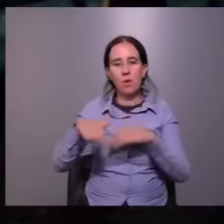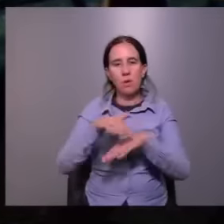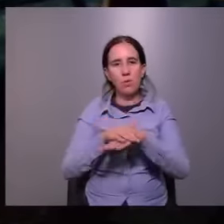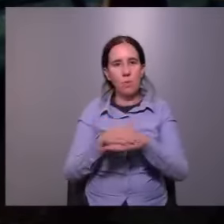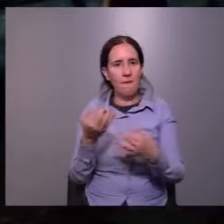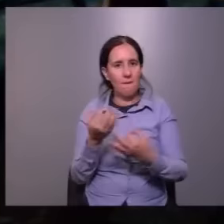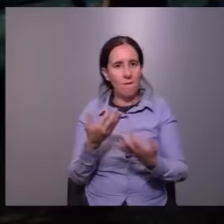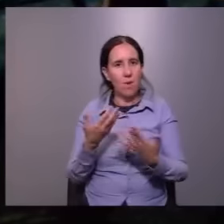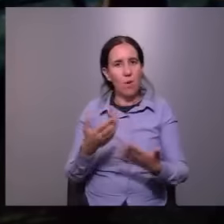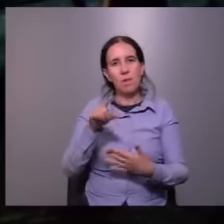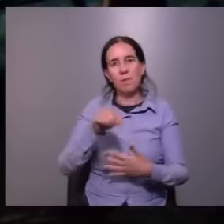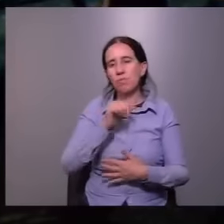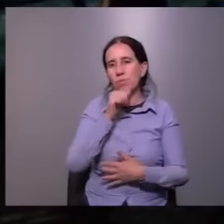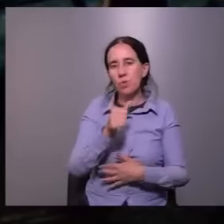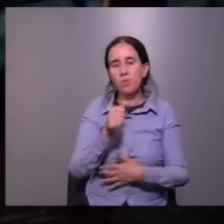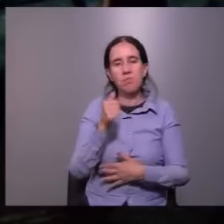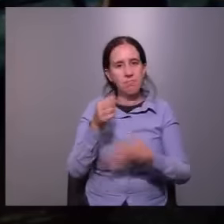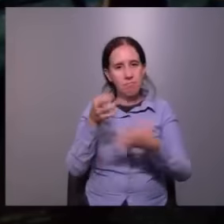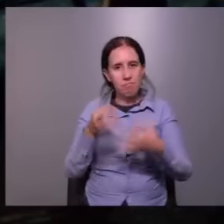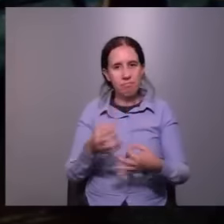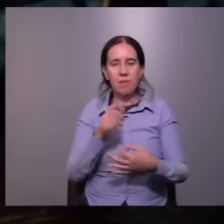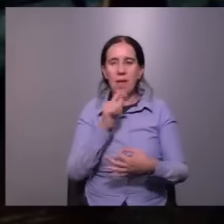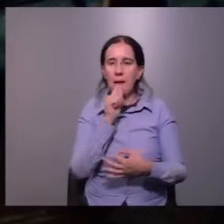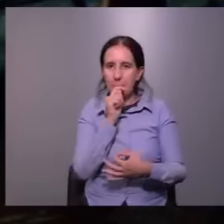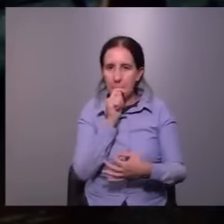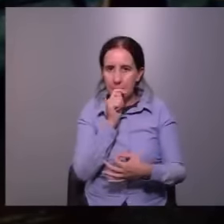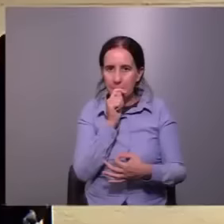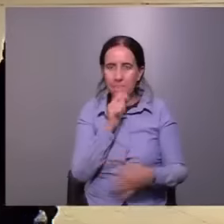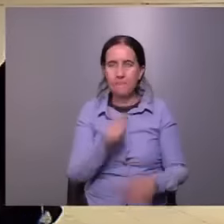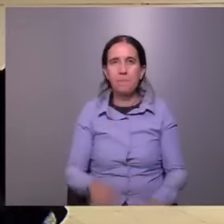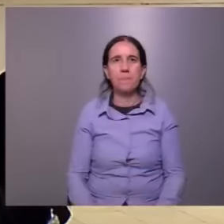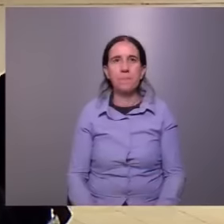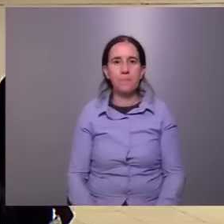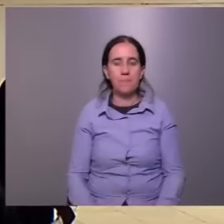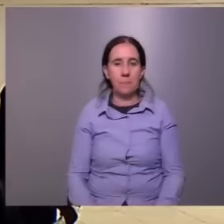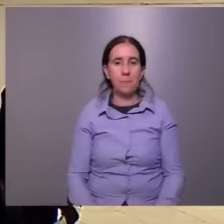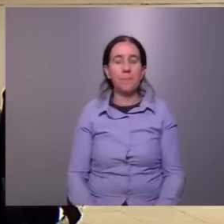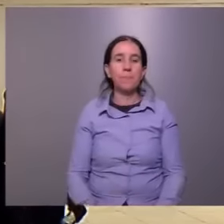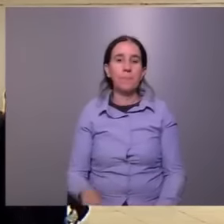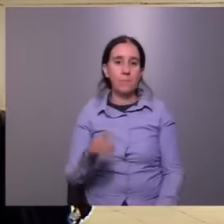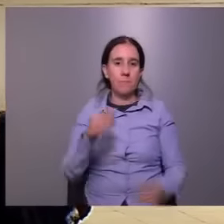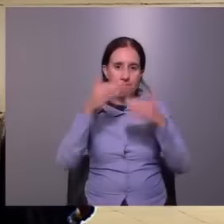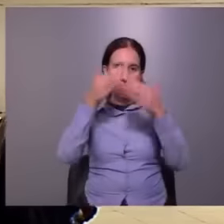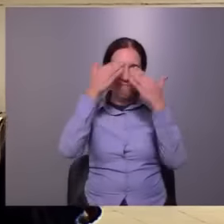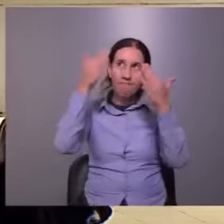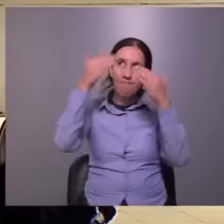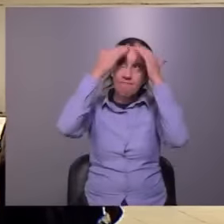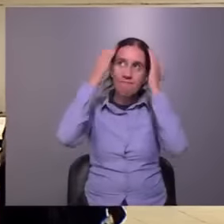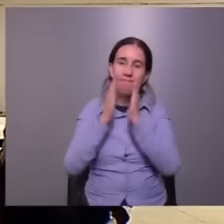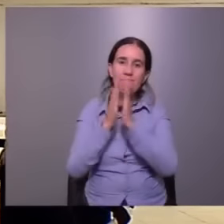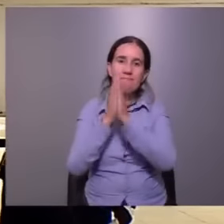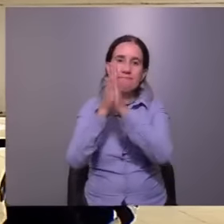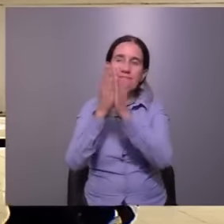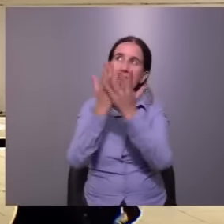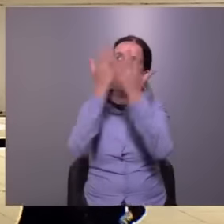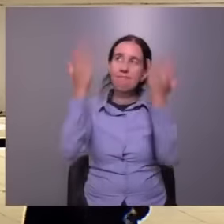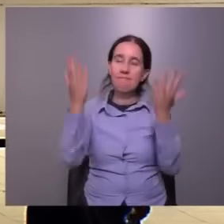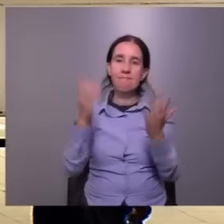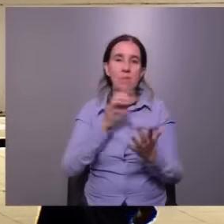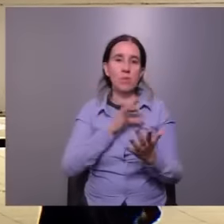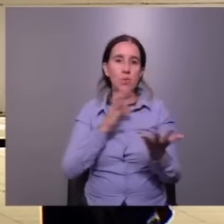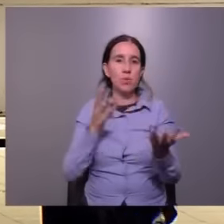de tu vientre, Jesús. Santa María, Mãe de Deus, rogai por nós, pecadores, agora e na hora da nossa